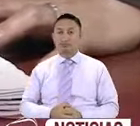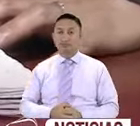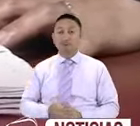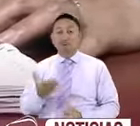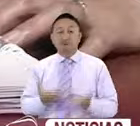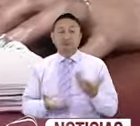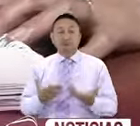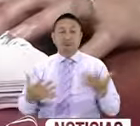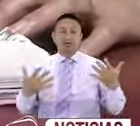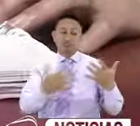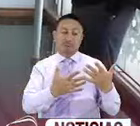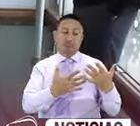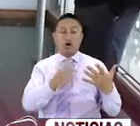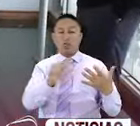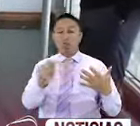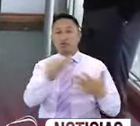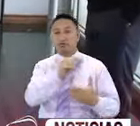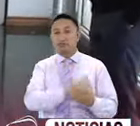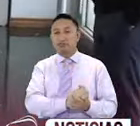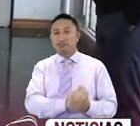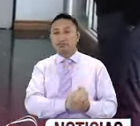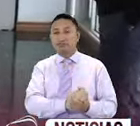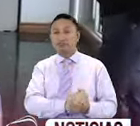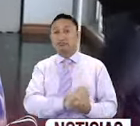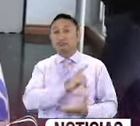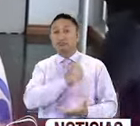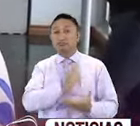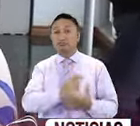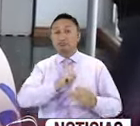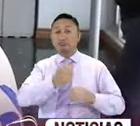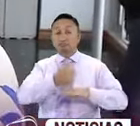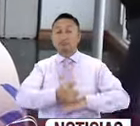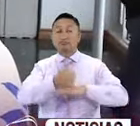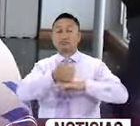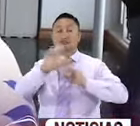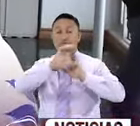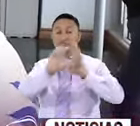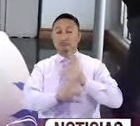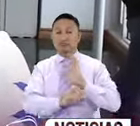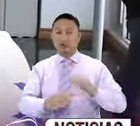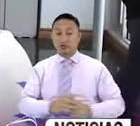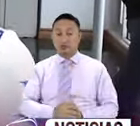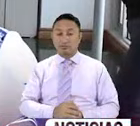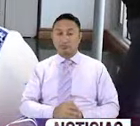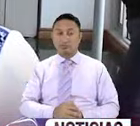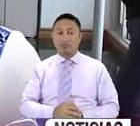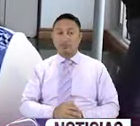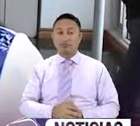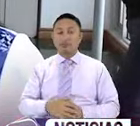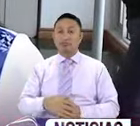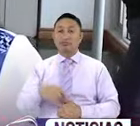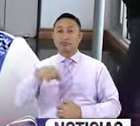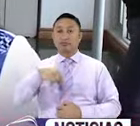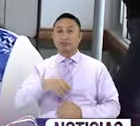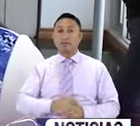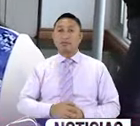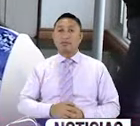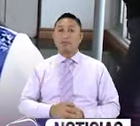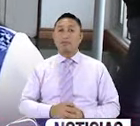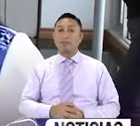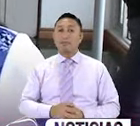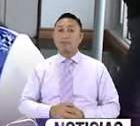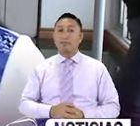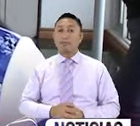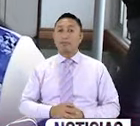la elimina. Efectivamente, la Corte Constitucional ya nos notificó con la consulta que corresponde al referéndum